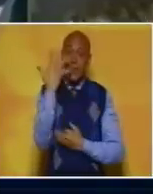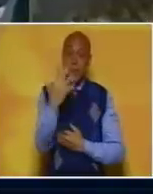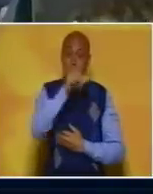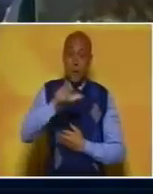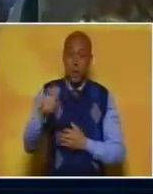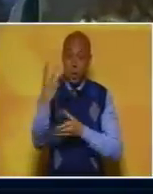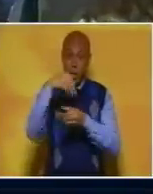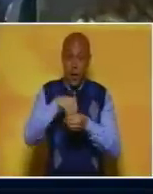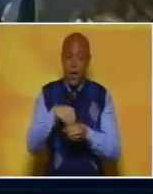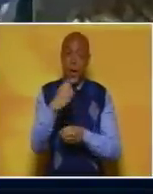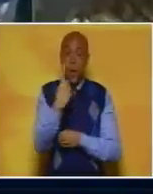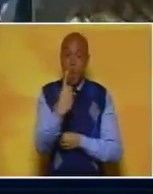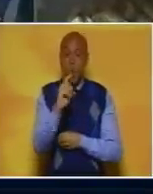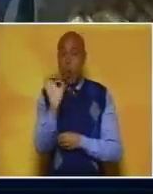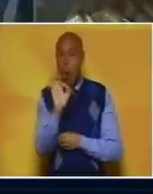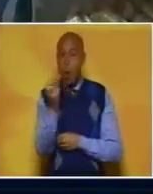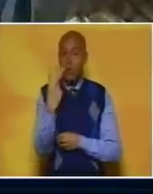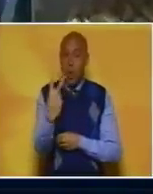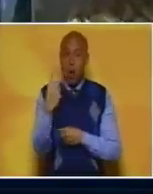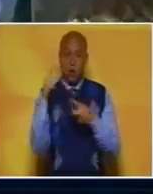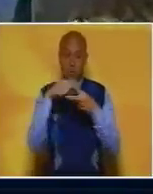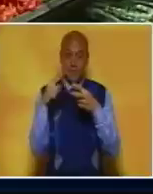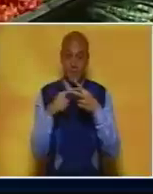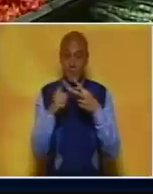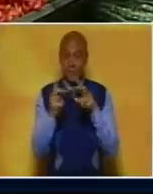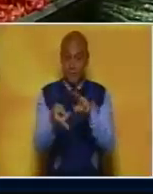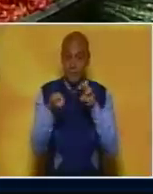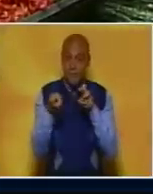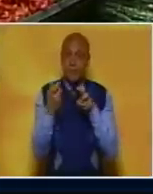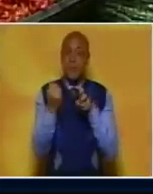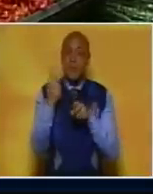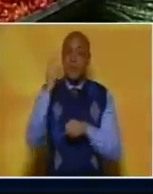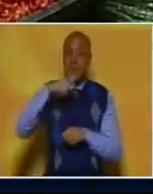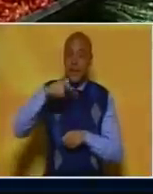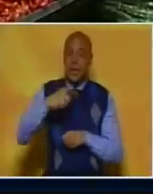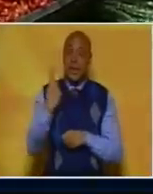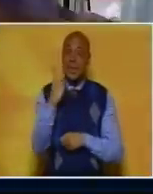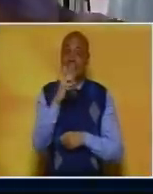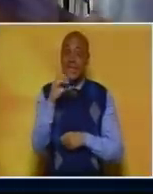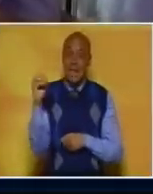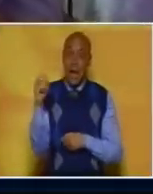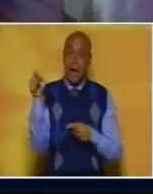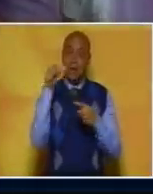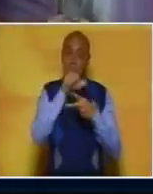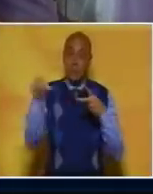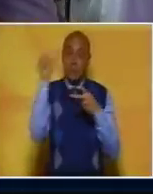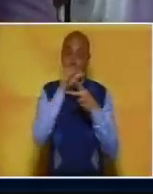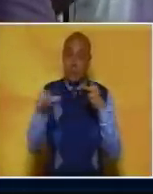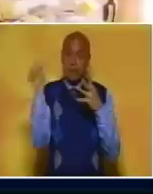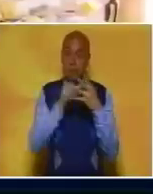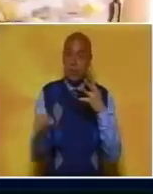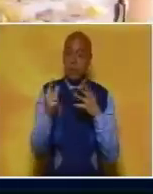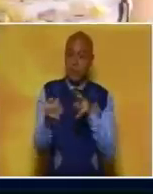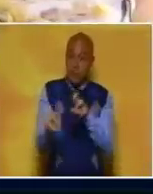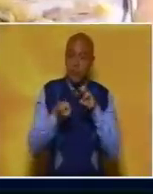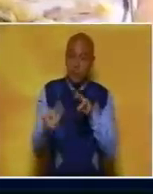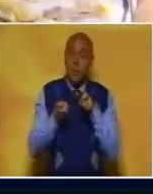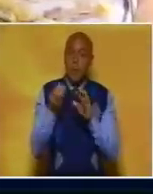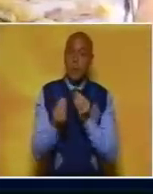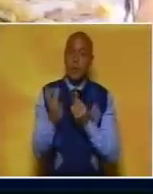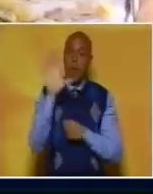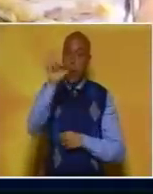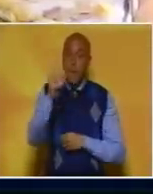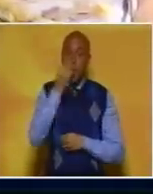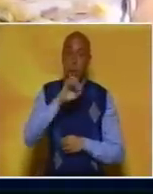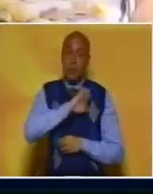que reciba 1 o 2 salarios mínimos necesita casi 100 sueldos mínimos para cubrir los gastos de la canasta alimentaria en